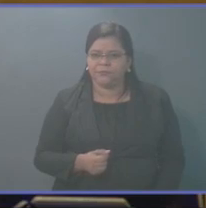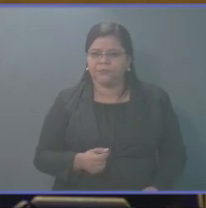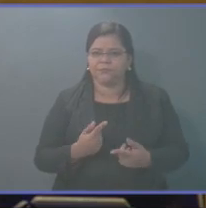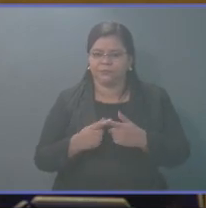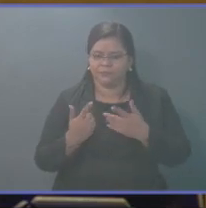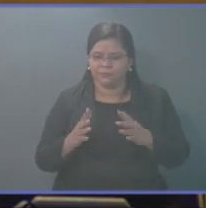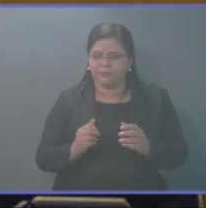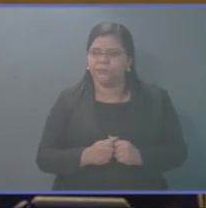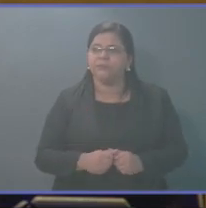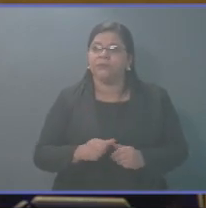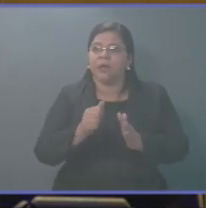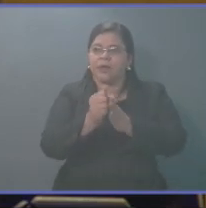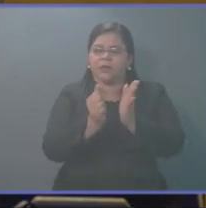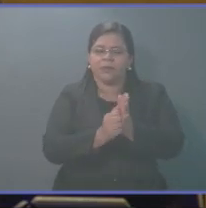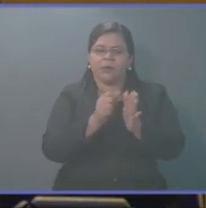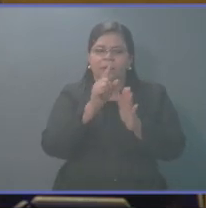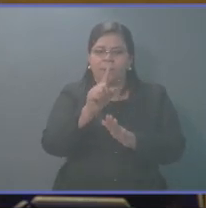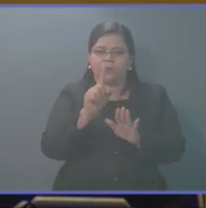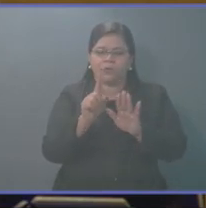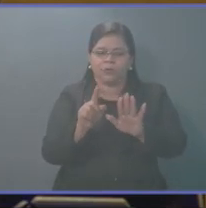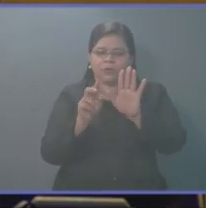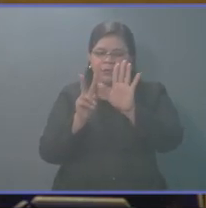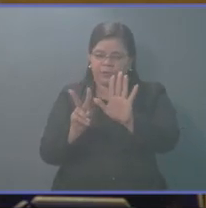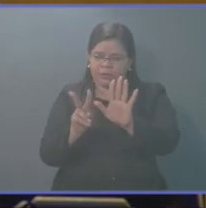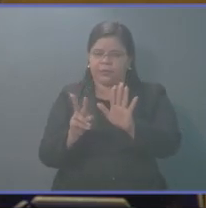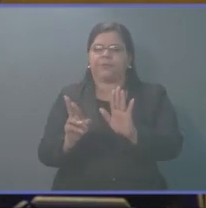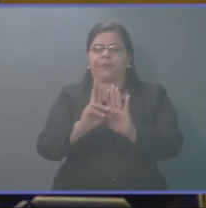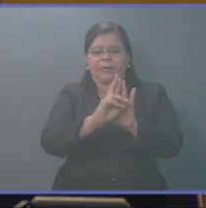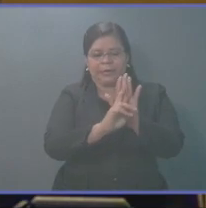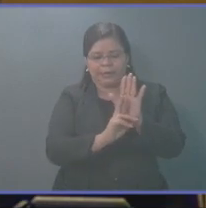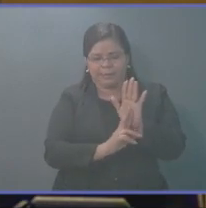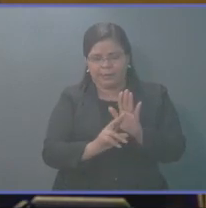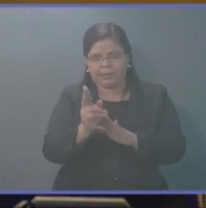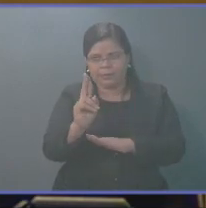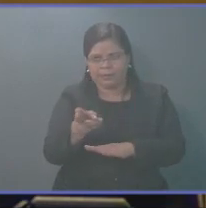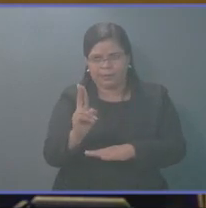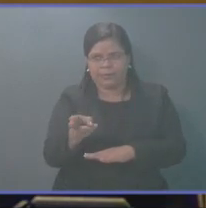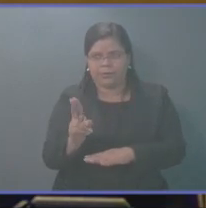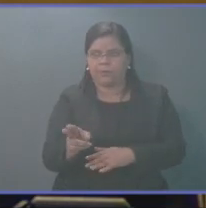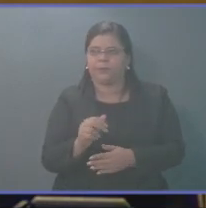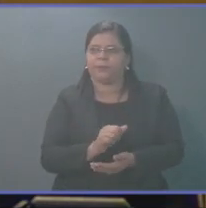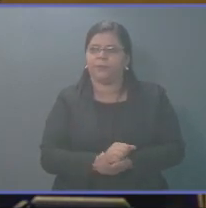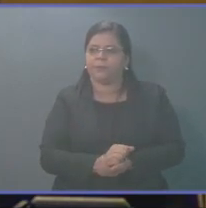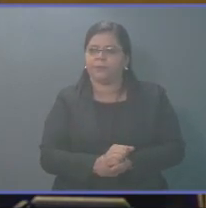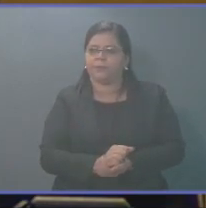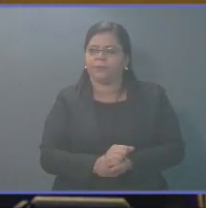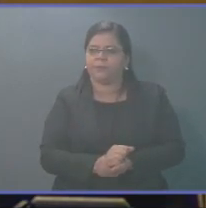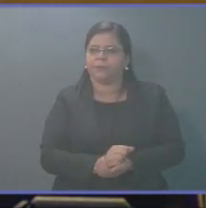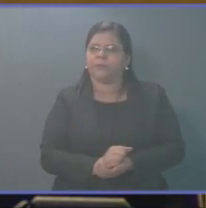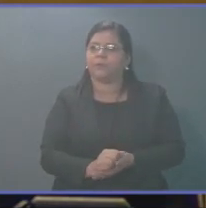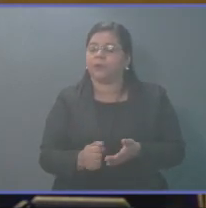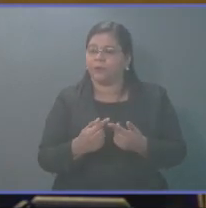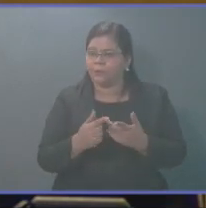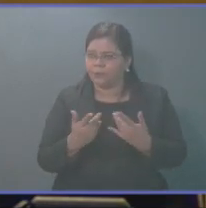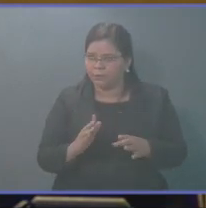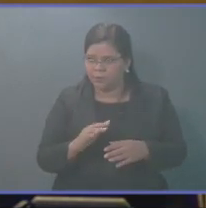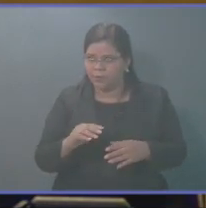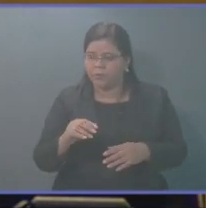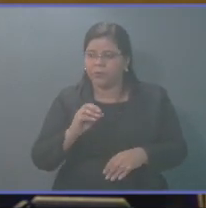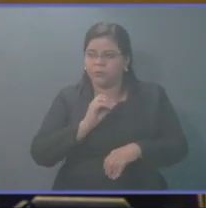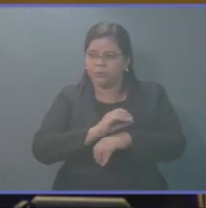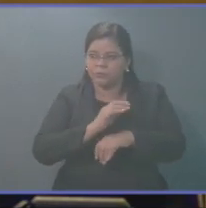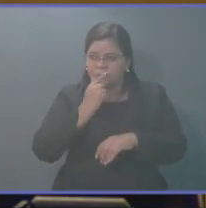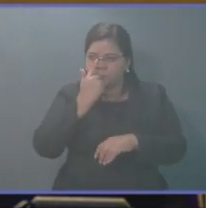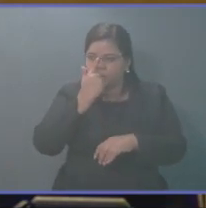Artículo 117, siempre del Reglamento Interior de la Asamblea Legislativa. Recomendación